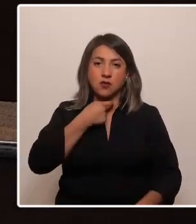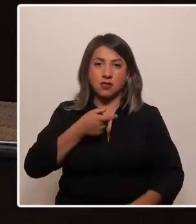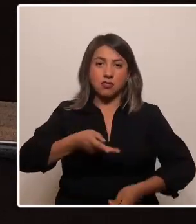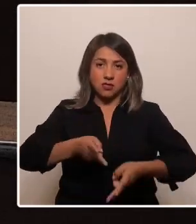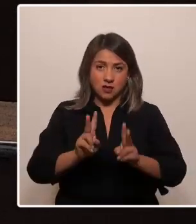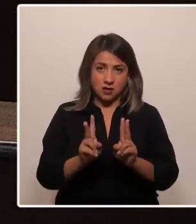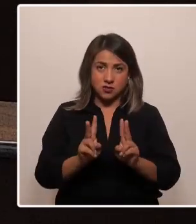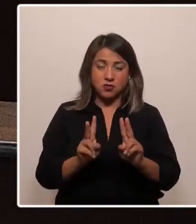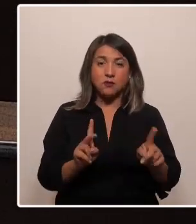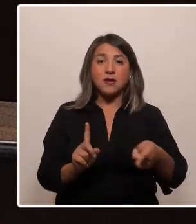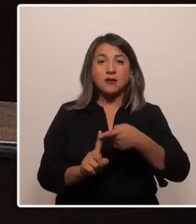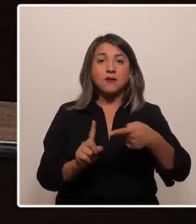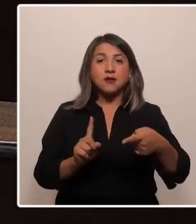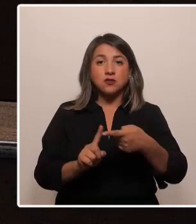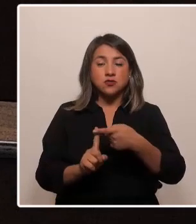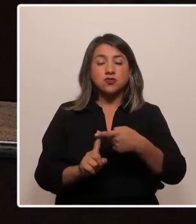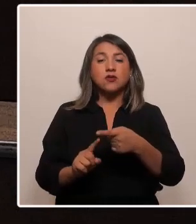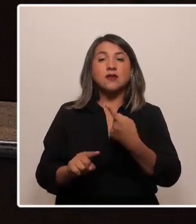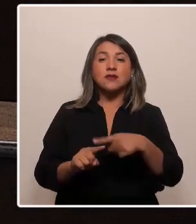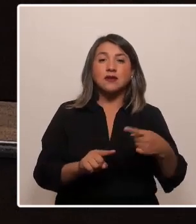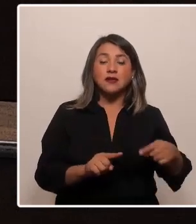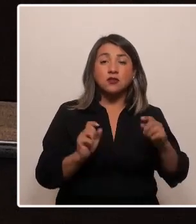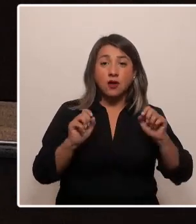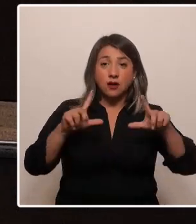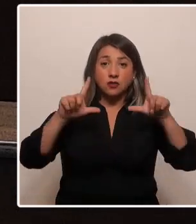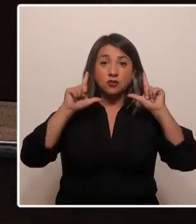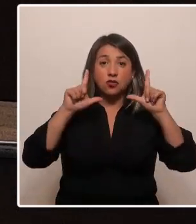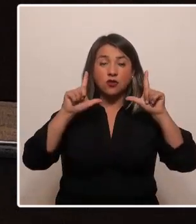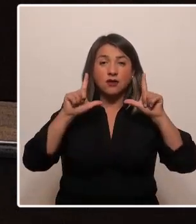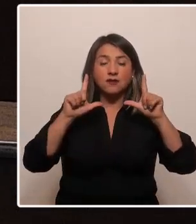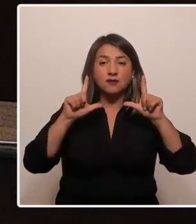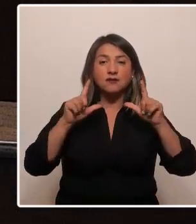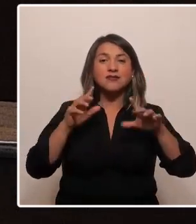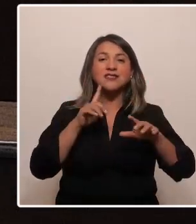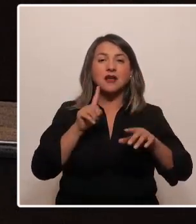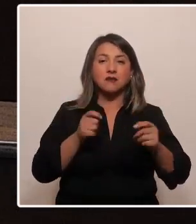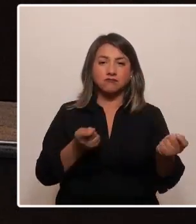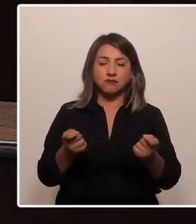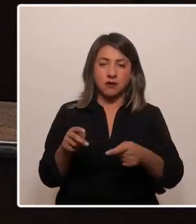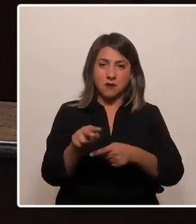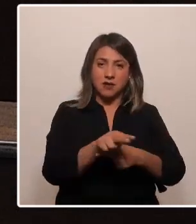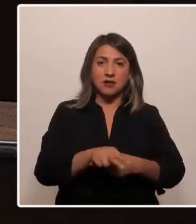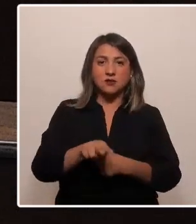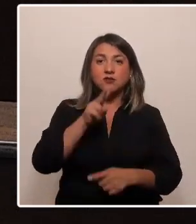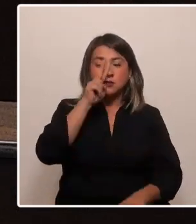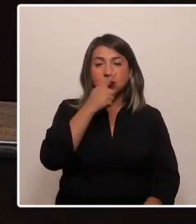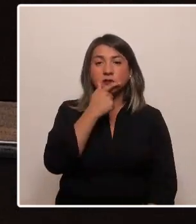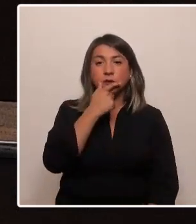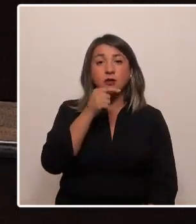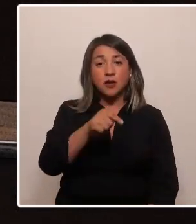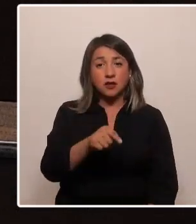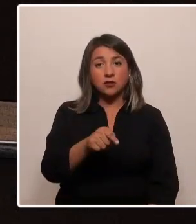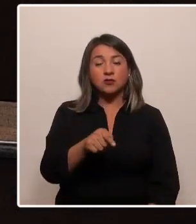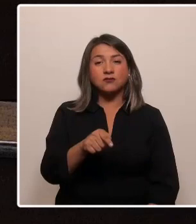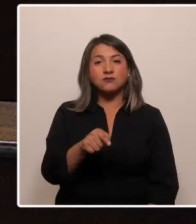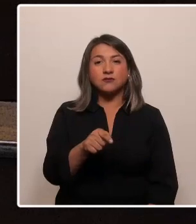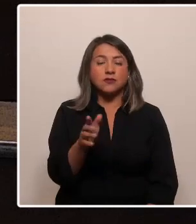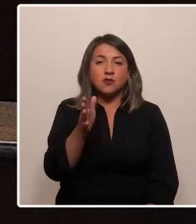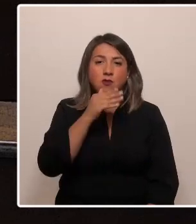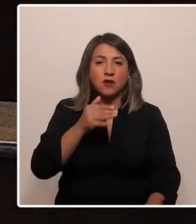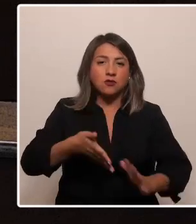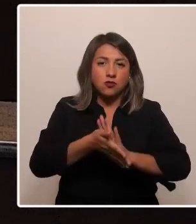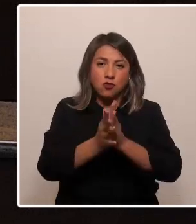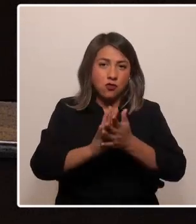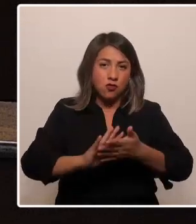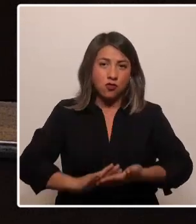la participación de los distintos actores en su administración. Sin duda, este texto no cubre todas las aristas de la crisis